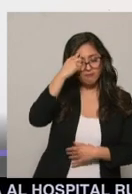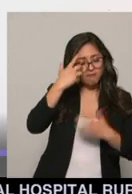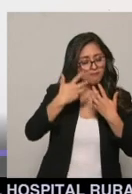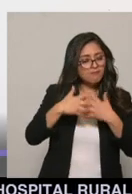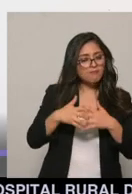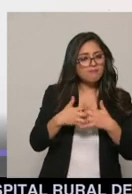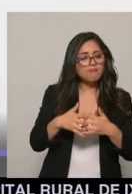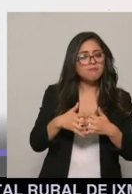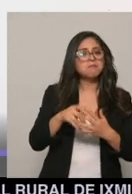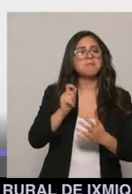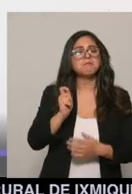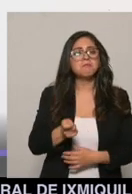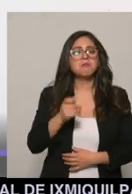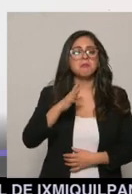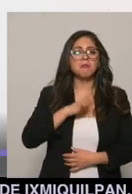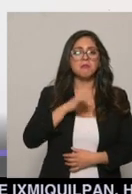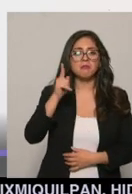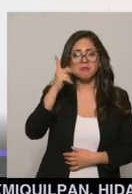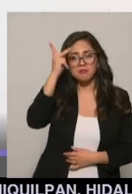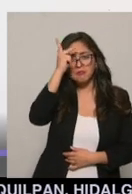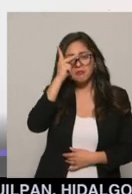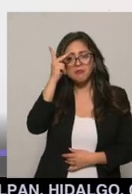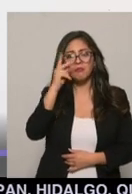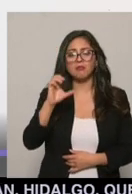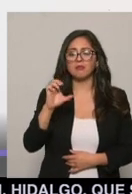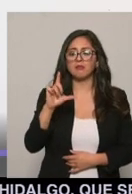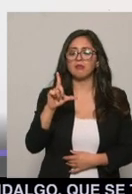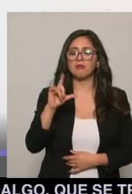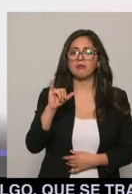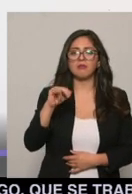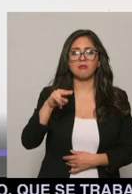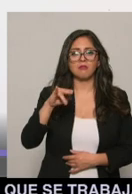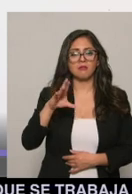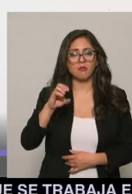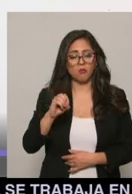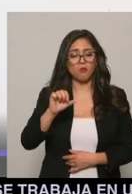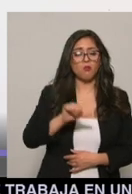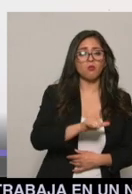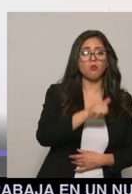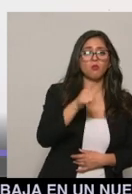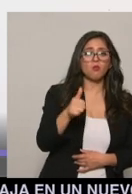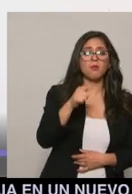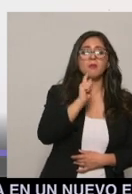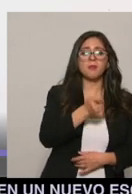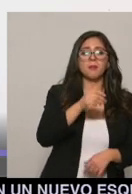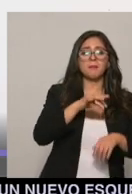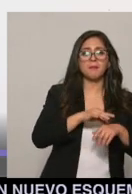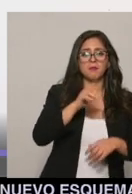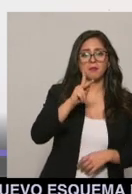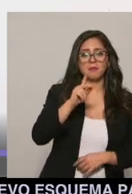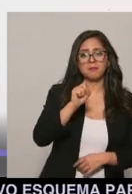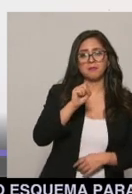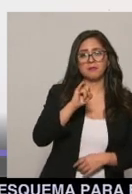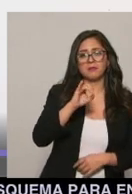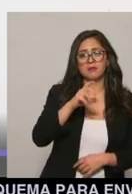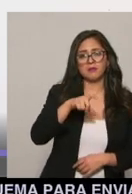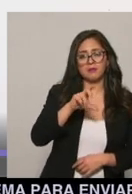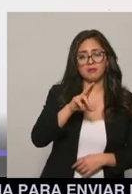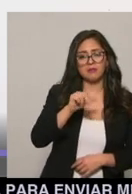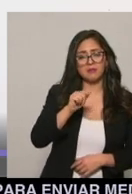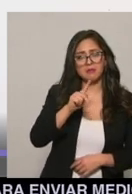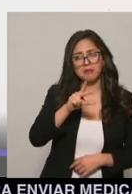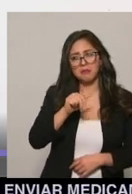hay psicólogos clínicos y en algunos lados hay médicos psiquiatras. Tenemos un